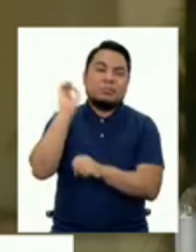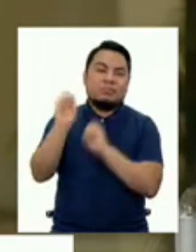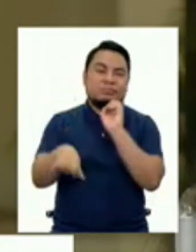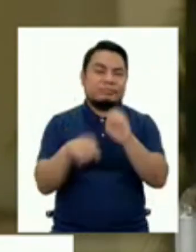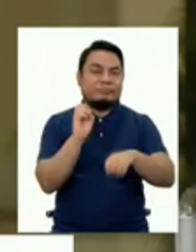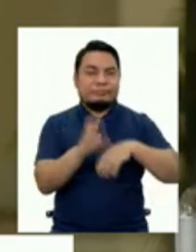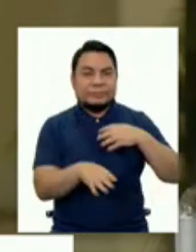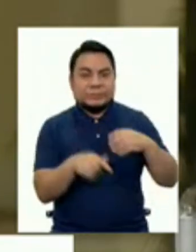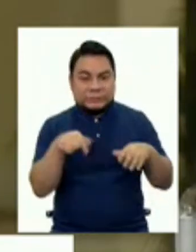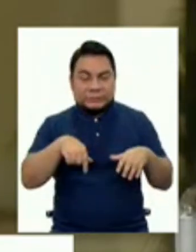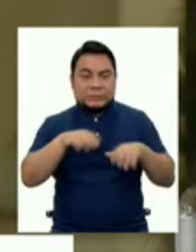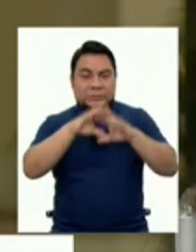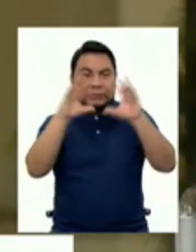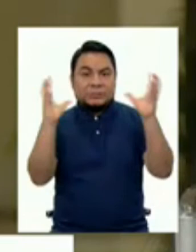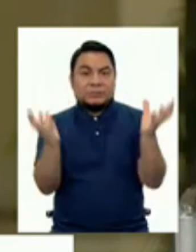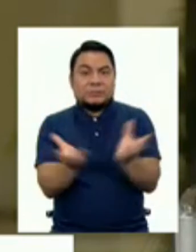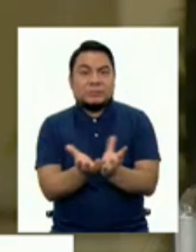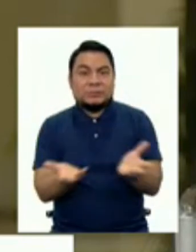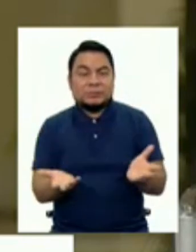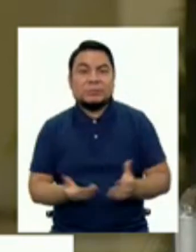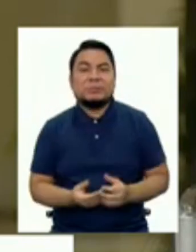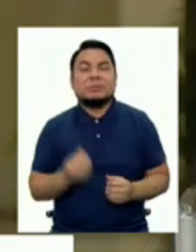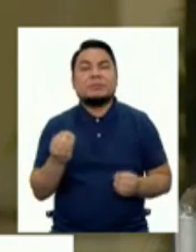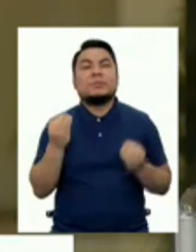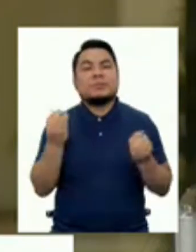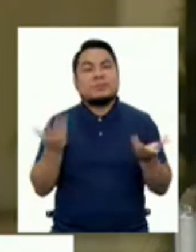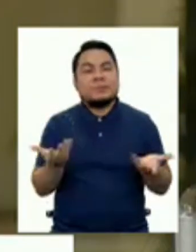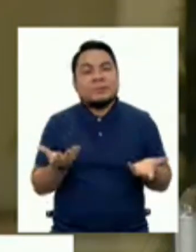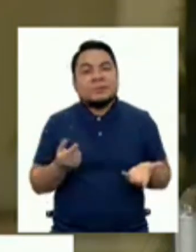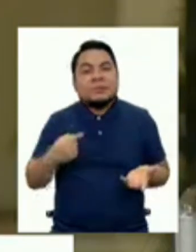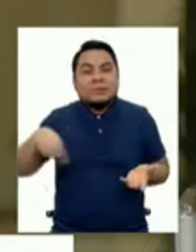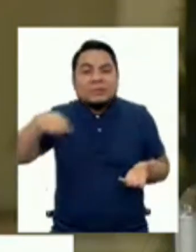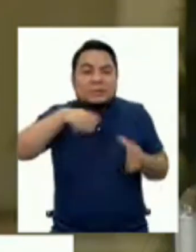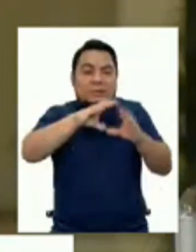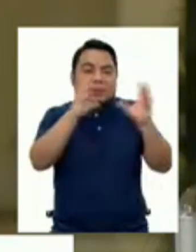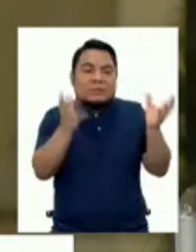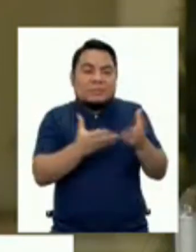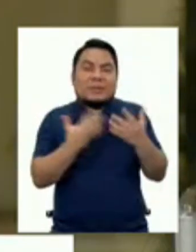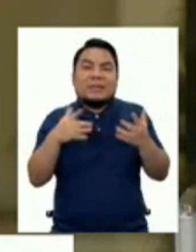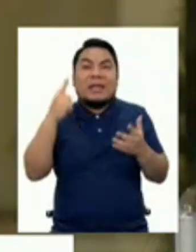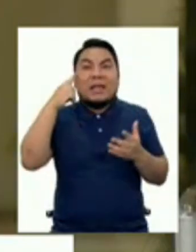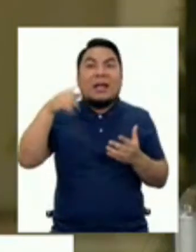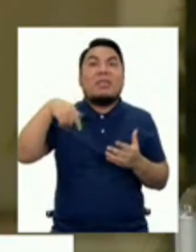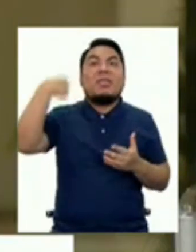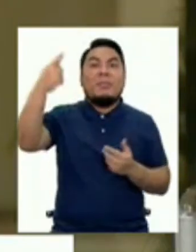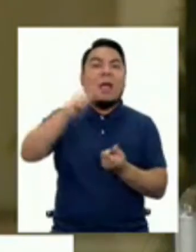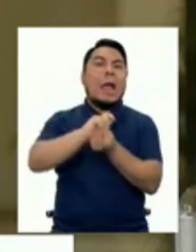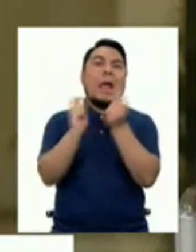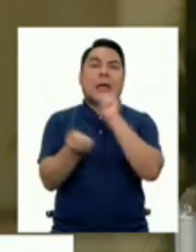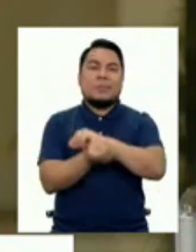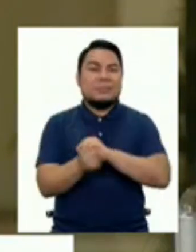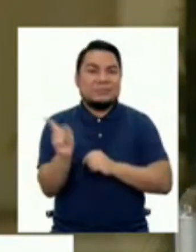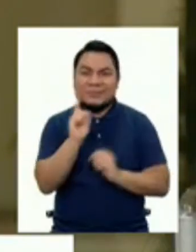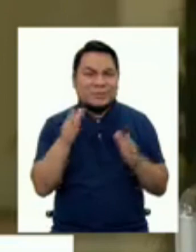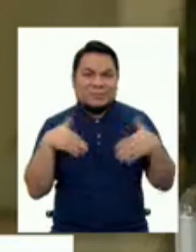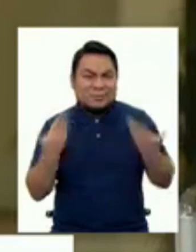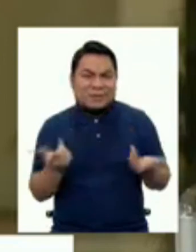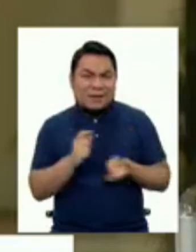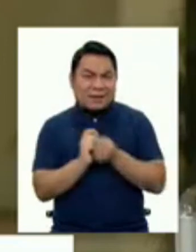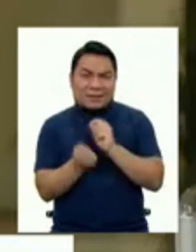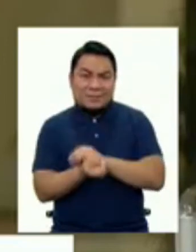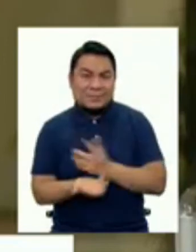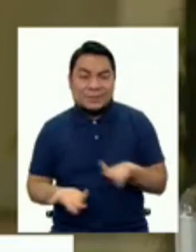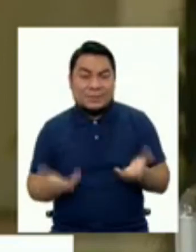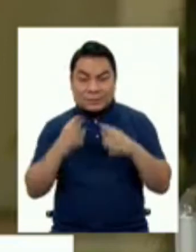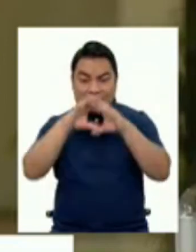nuestro planeta Tierra, como que tuviéramos un planeta de repuesto. Hay varias cosas que son reemplazables en